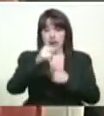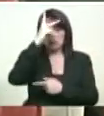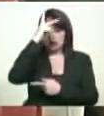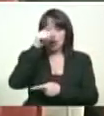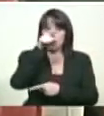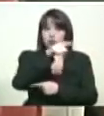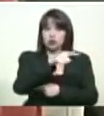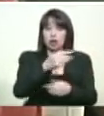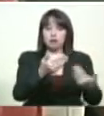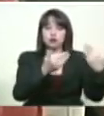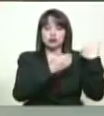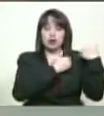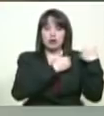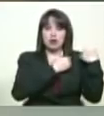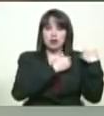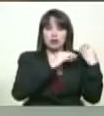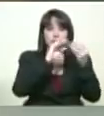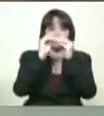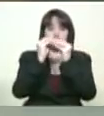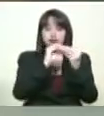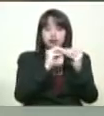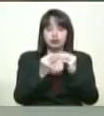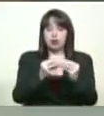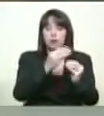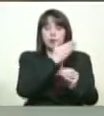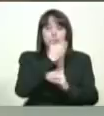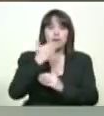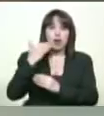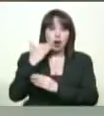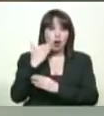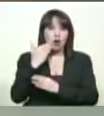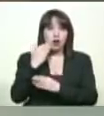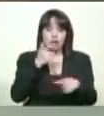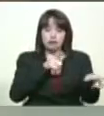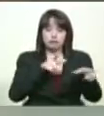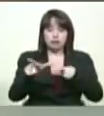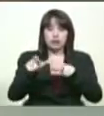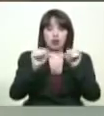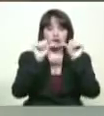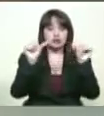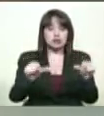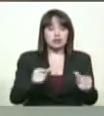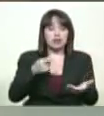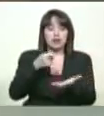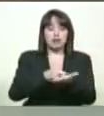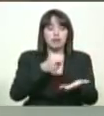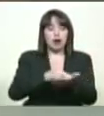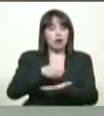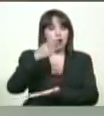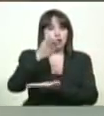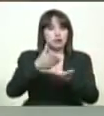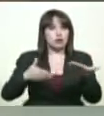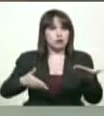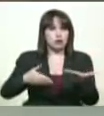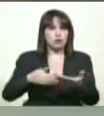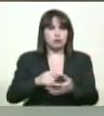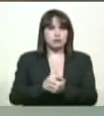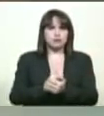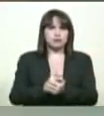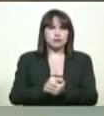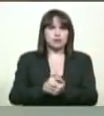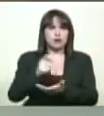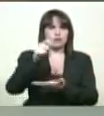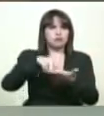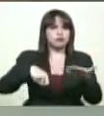que se perfeccionen mejoren aún más los sistemas de pago electrónico porque venezuela